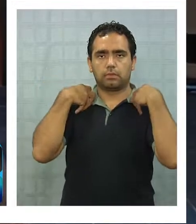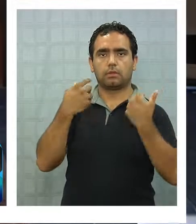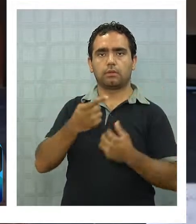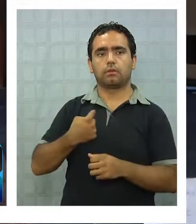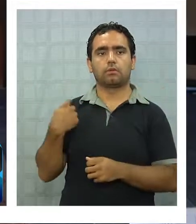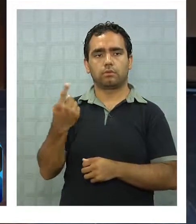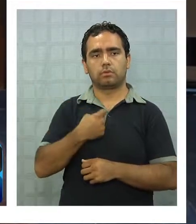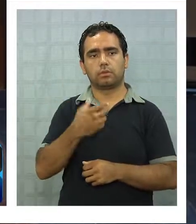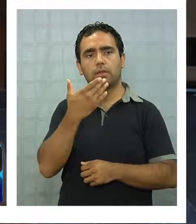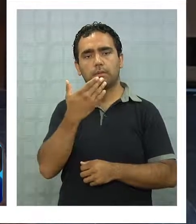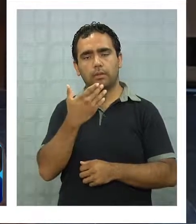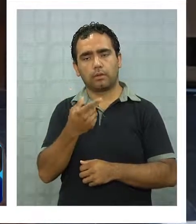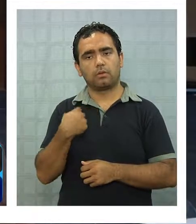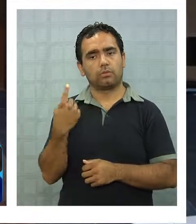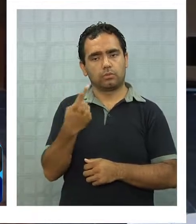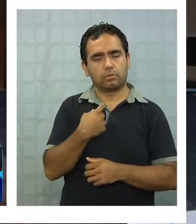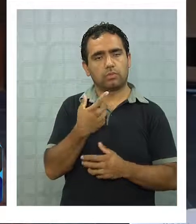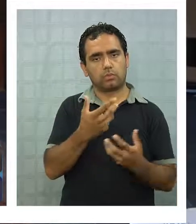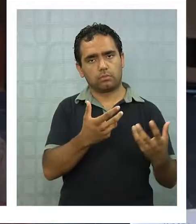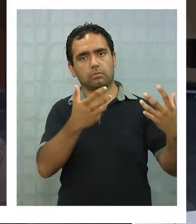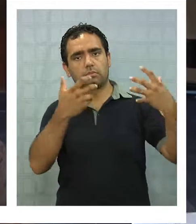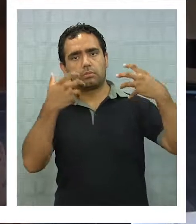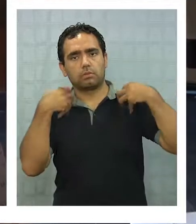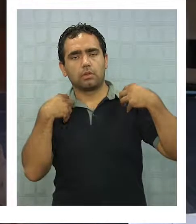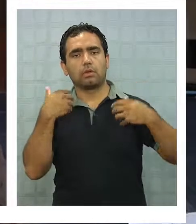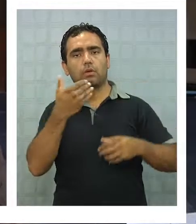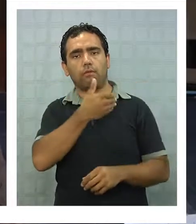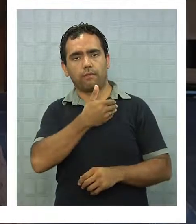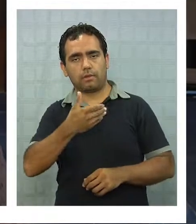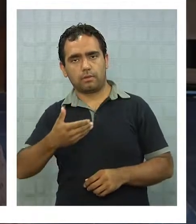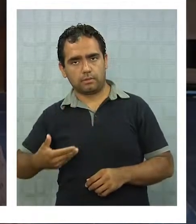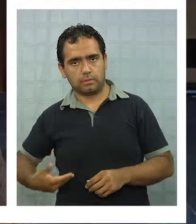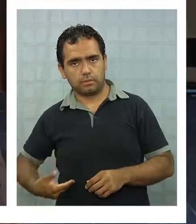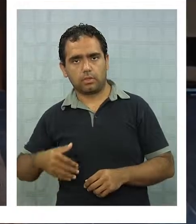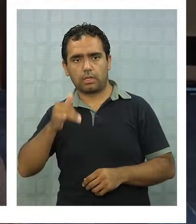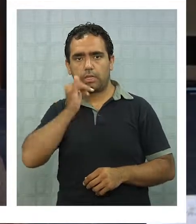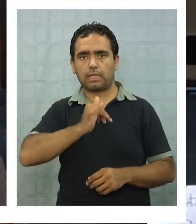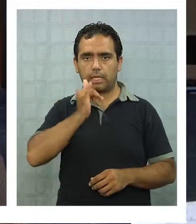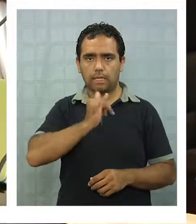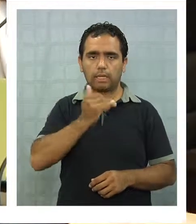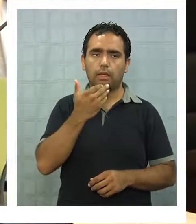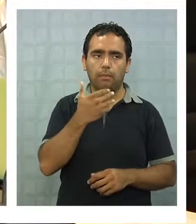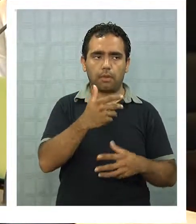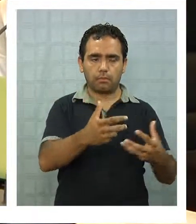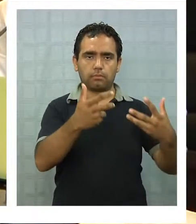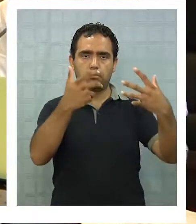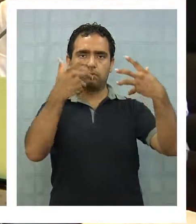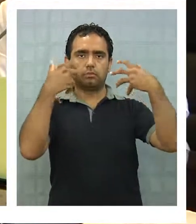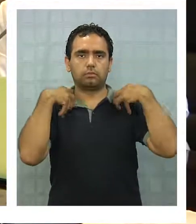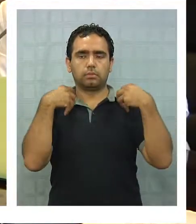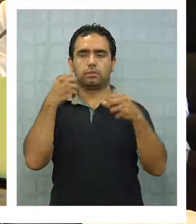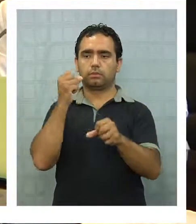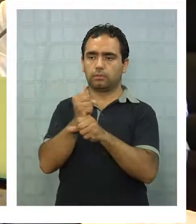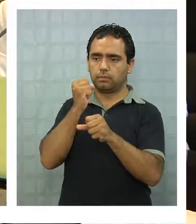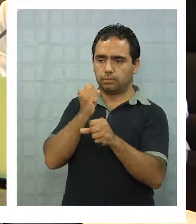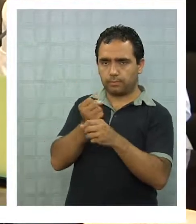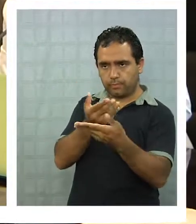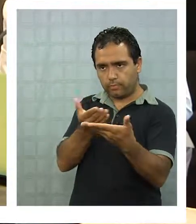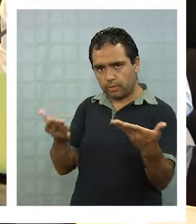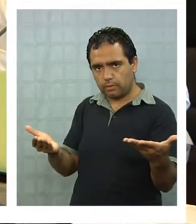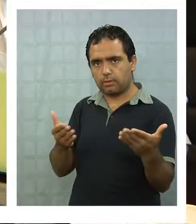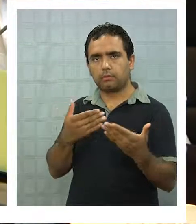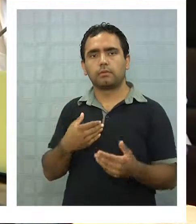como también nosotros el traspaso que vamos a recibir de la gobernación de Iquique, en razón del trabajo que tenemos que tener con